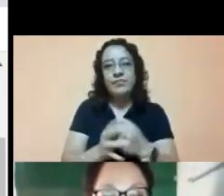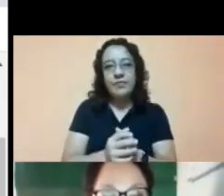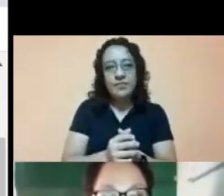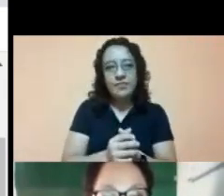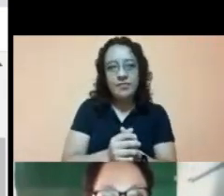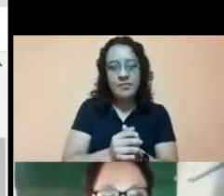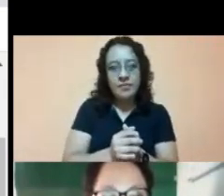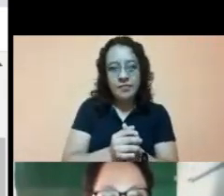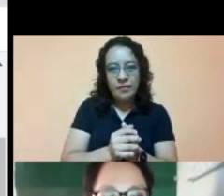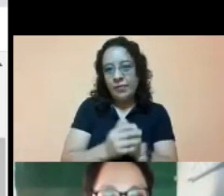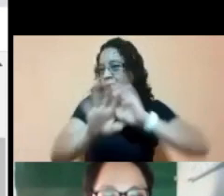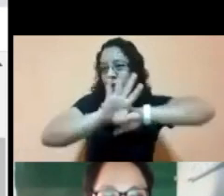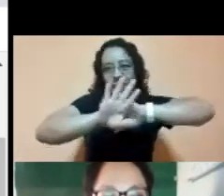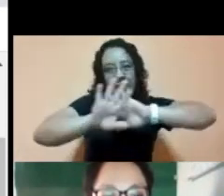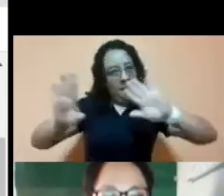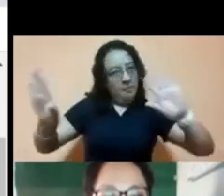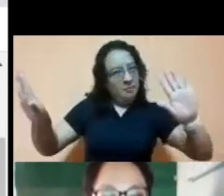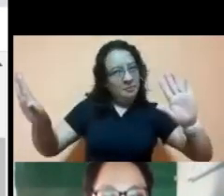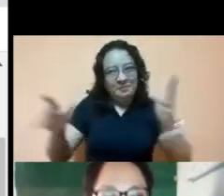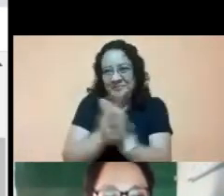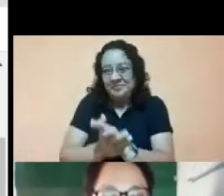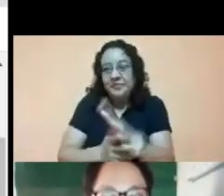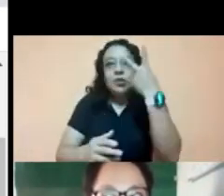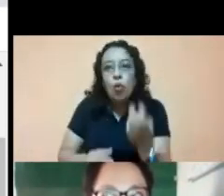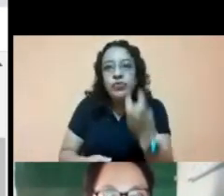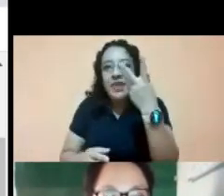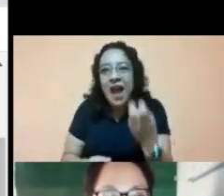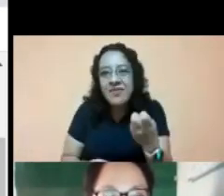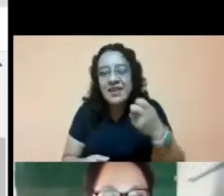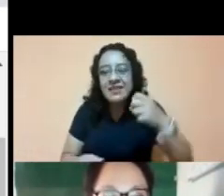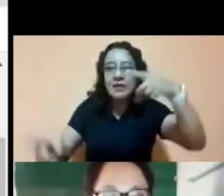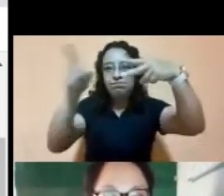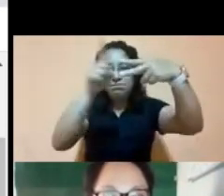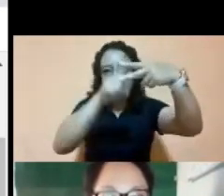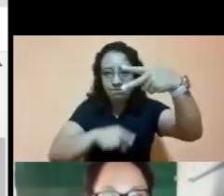Este ya pasó, vamos a girarla nuevamente.